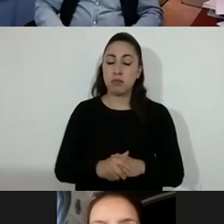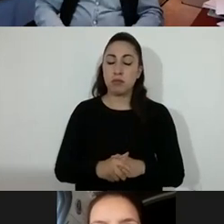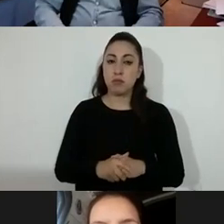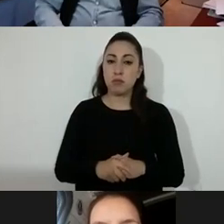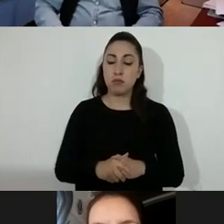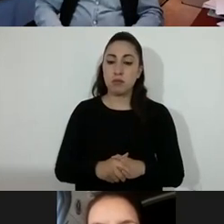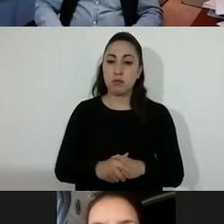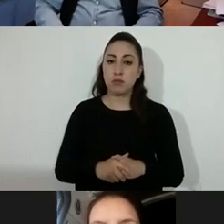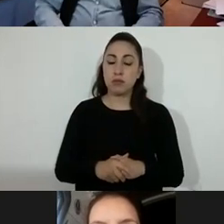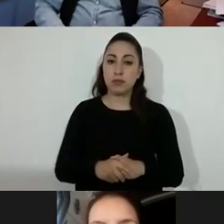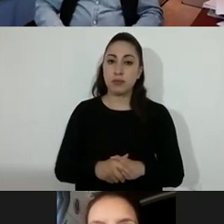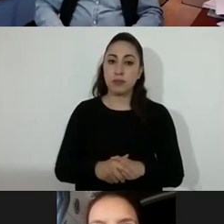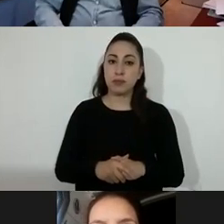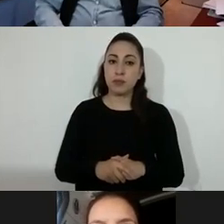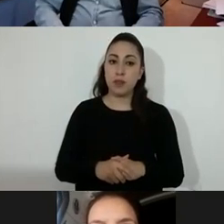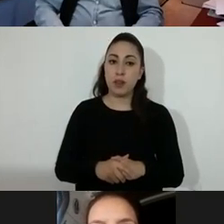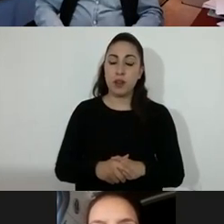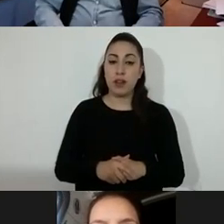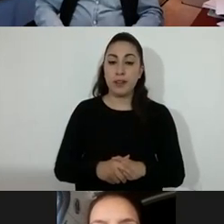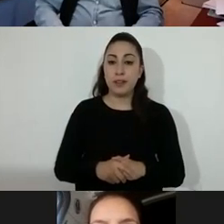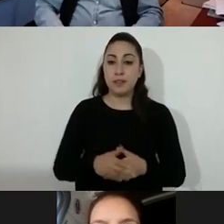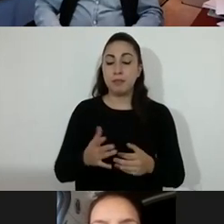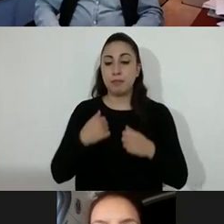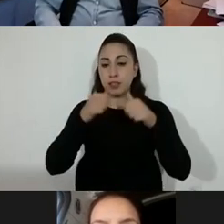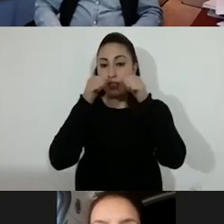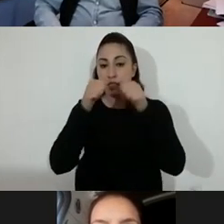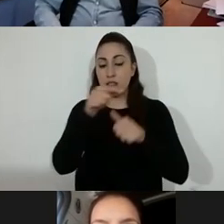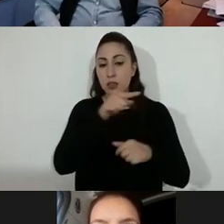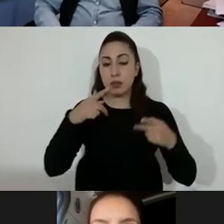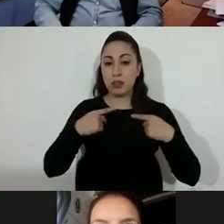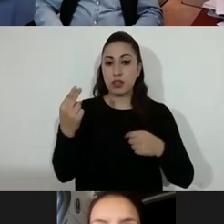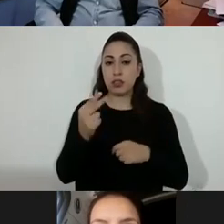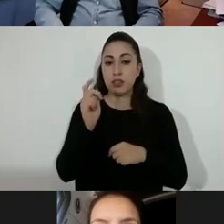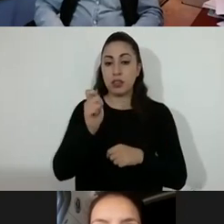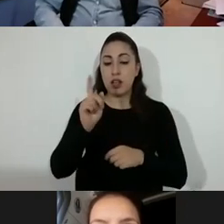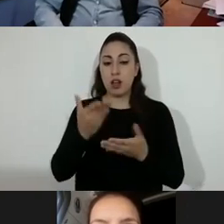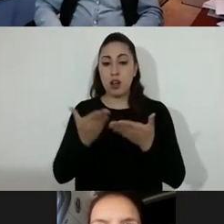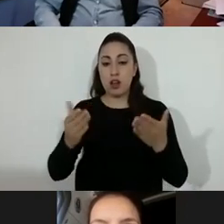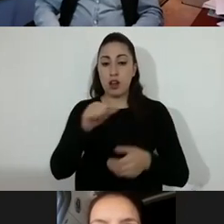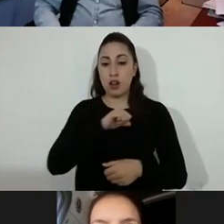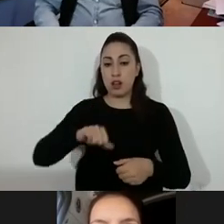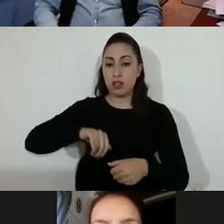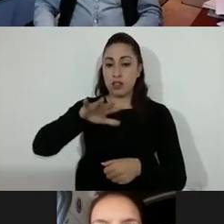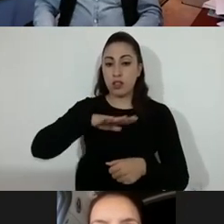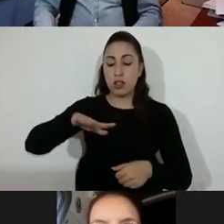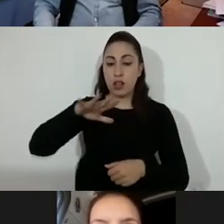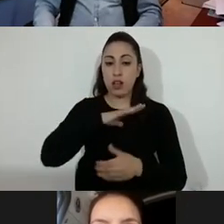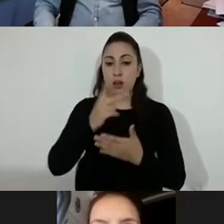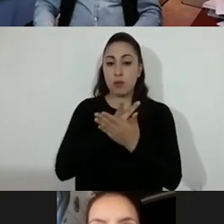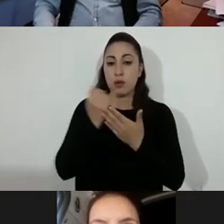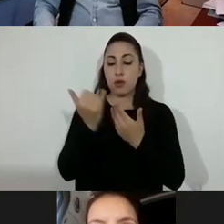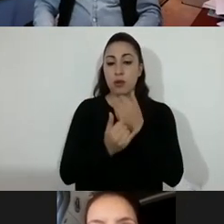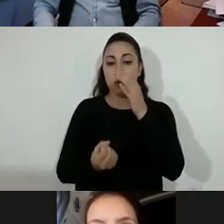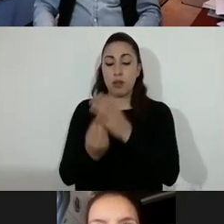Adicionalmente, en atención a la población y sus necesidades, las alcaldías han llevado a cabo diversos proyectos en su demarcación